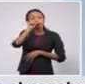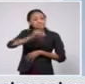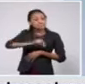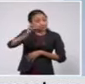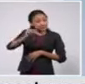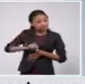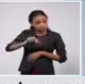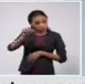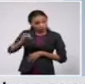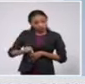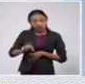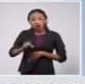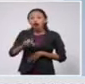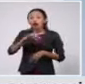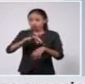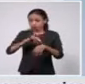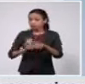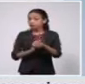hoy